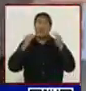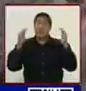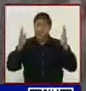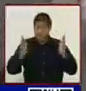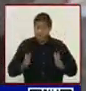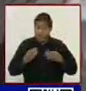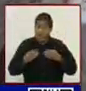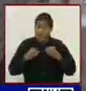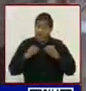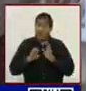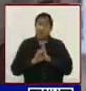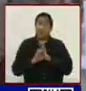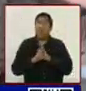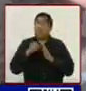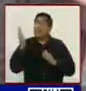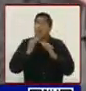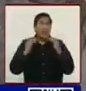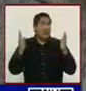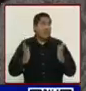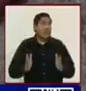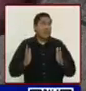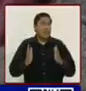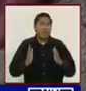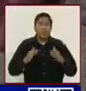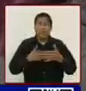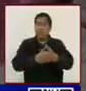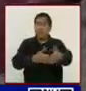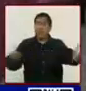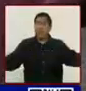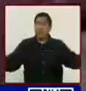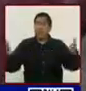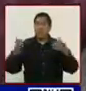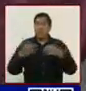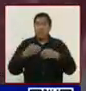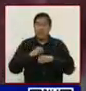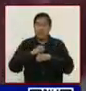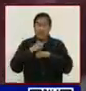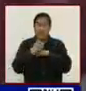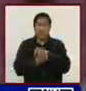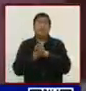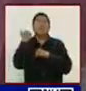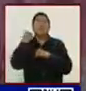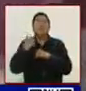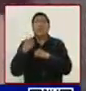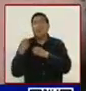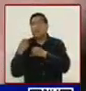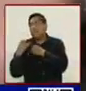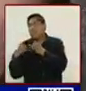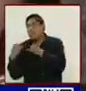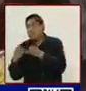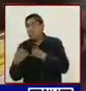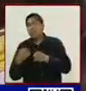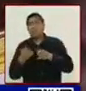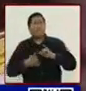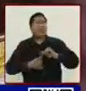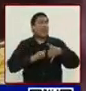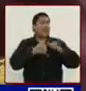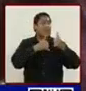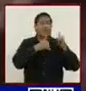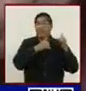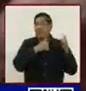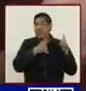con negocio, como por ejemplo esta casita que tiene su salón de eventos, altañería, abarrotes, arquitectura, hay